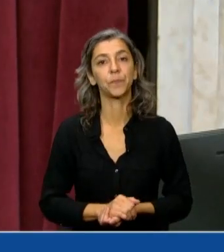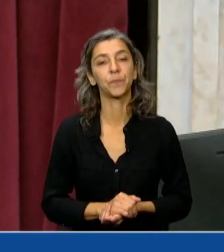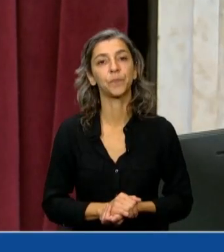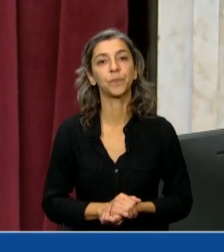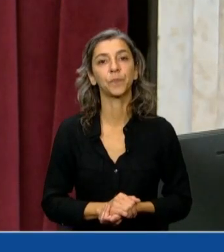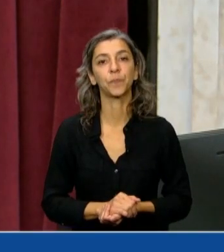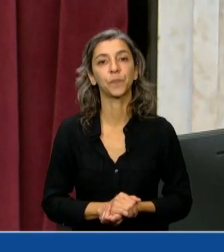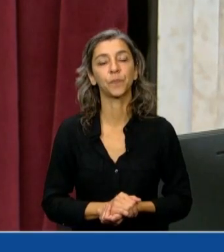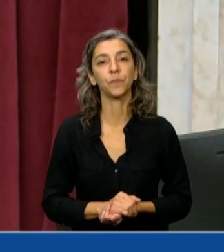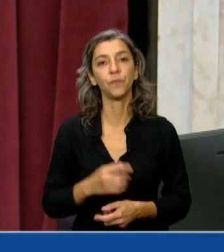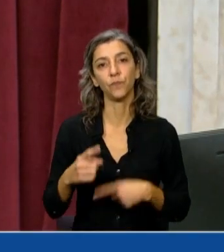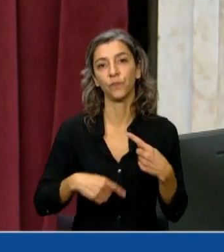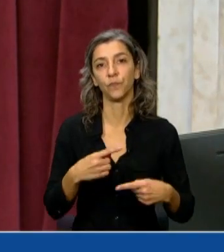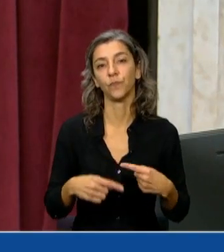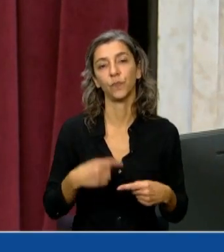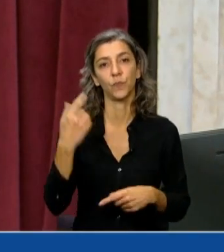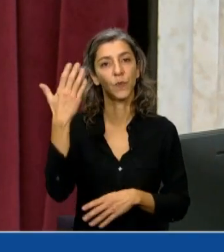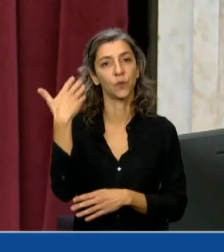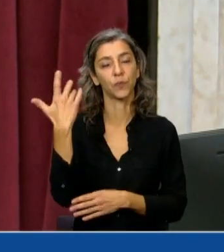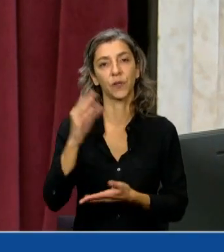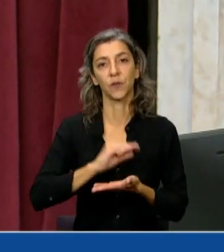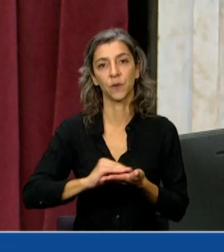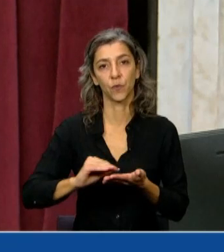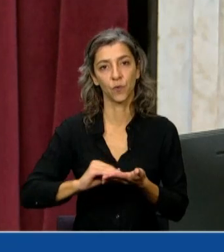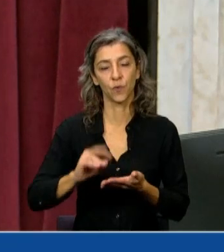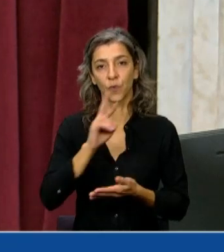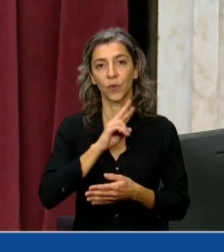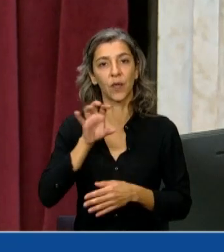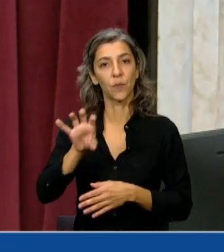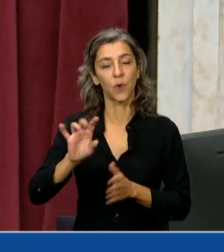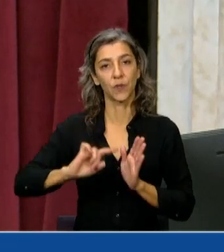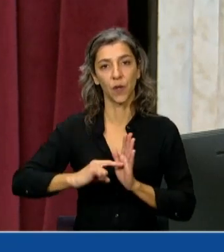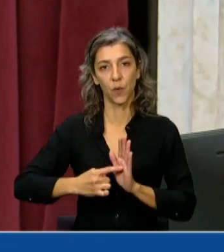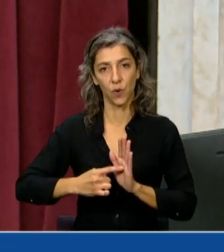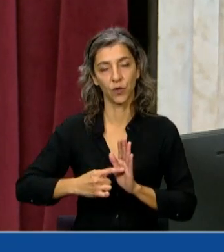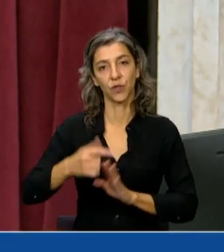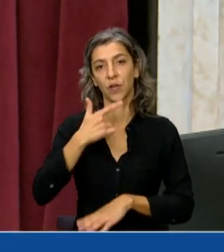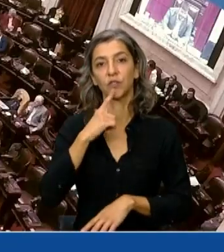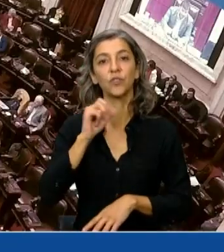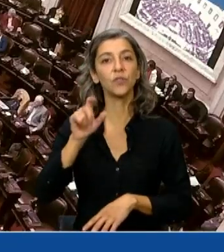Continúa en el uso de la palabra la diputada por la provincia de Buenos Aires, Margarita Stolbizer.